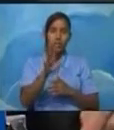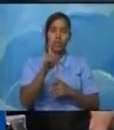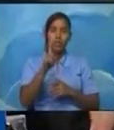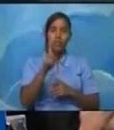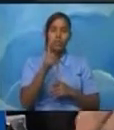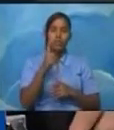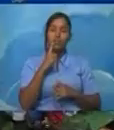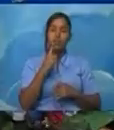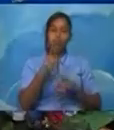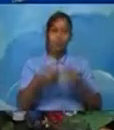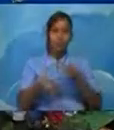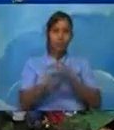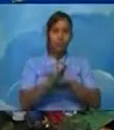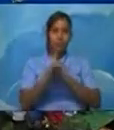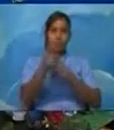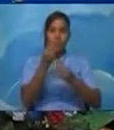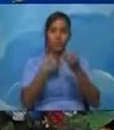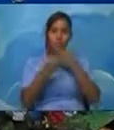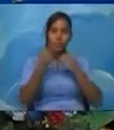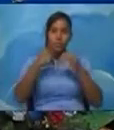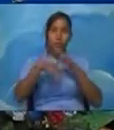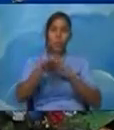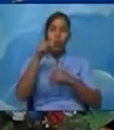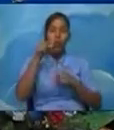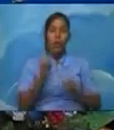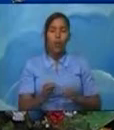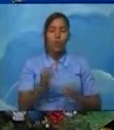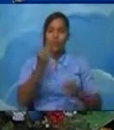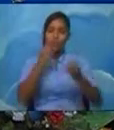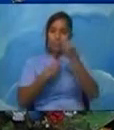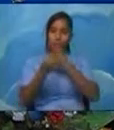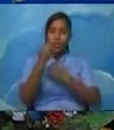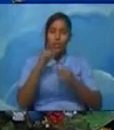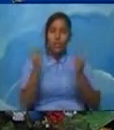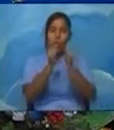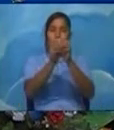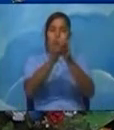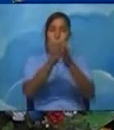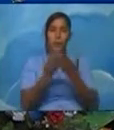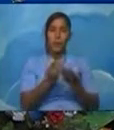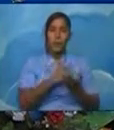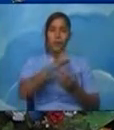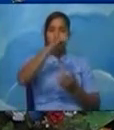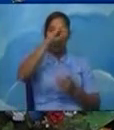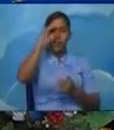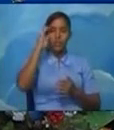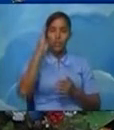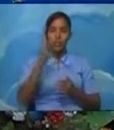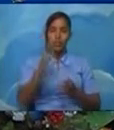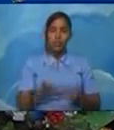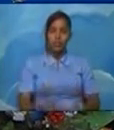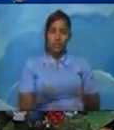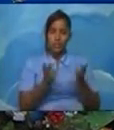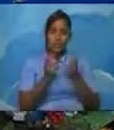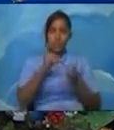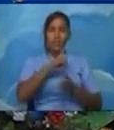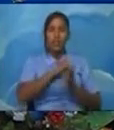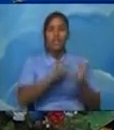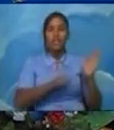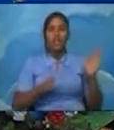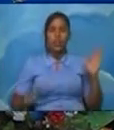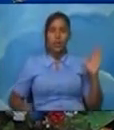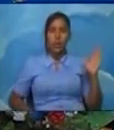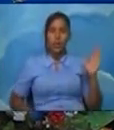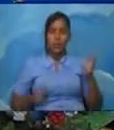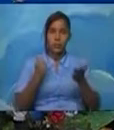a darnos un banquete, le aseguro que nos vamos hoy a nutrir con la palabra de vida, la palabra del